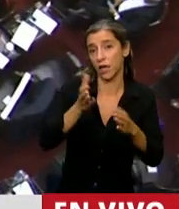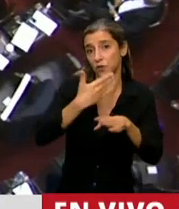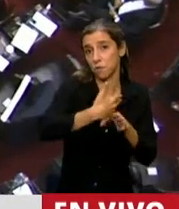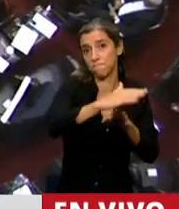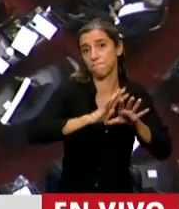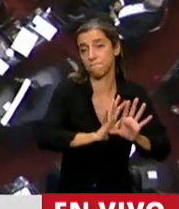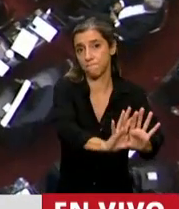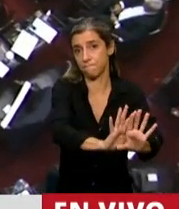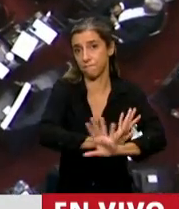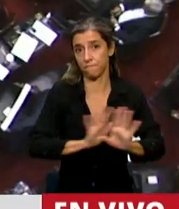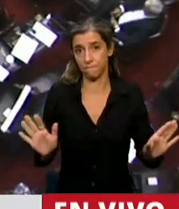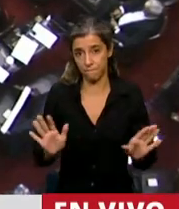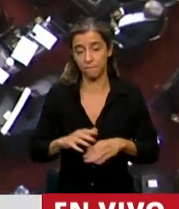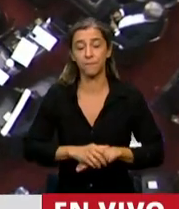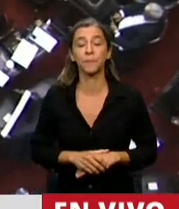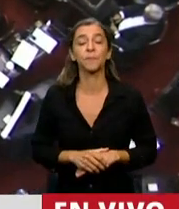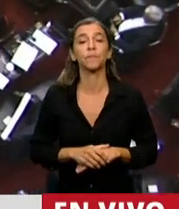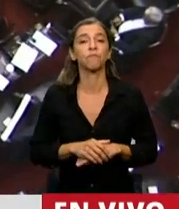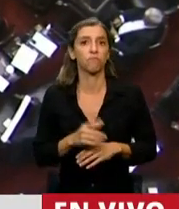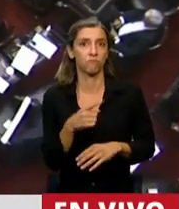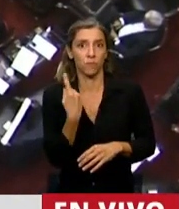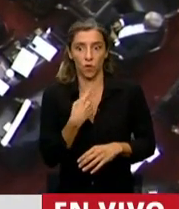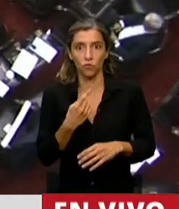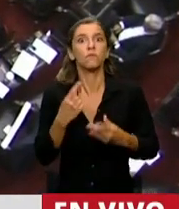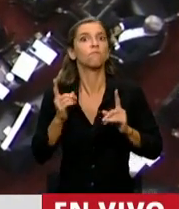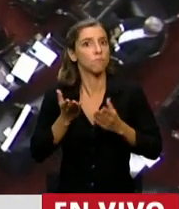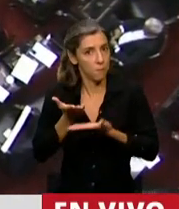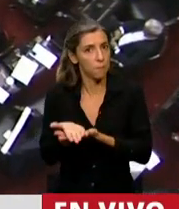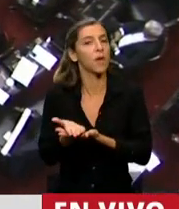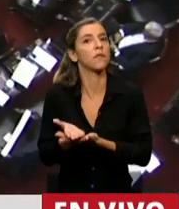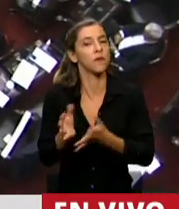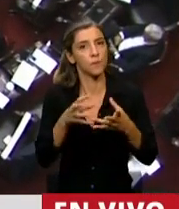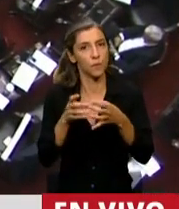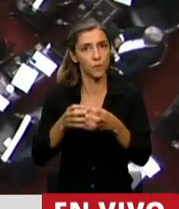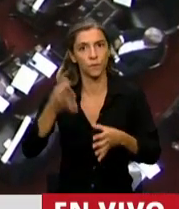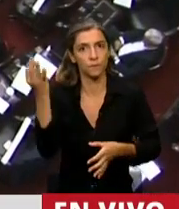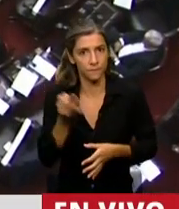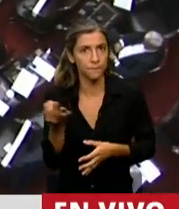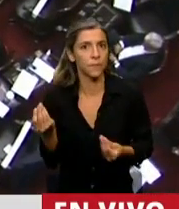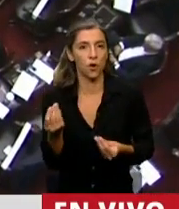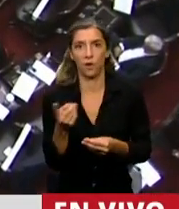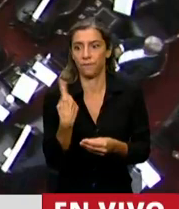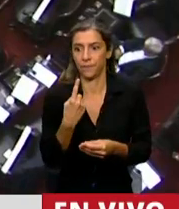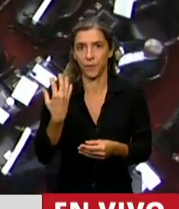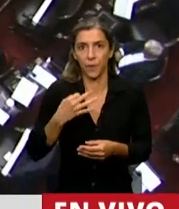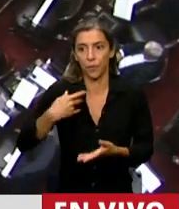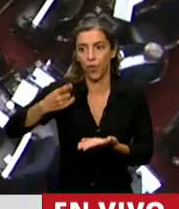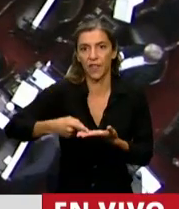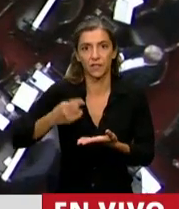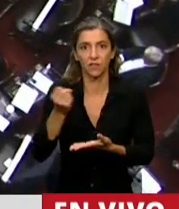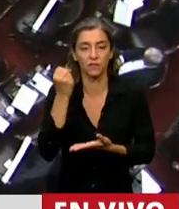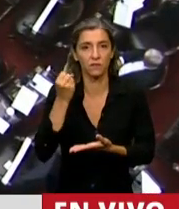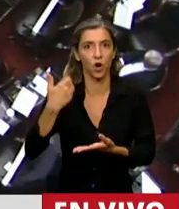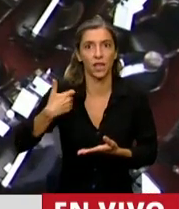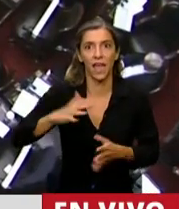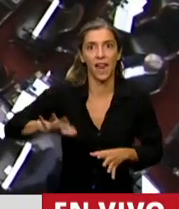manda constitucional, incluso cuando de nuestra bancada solicitamos una sesión especial apelando a que una decisión tan trascendente para